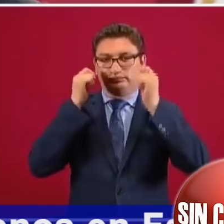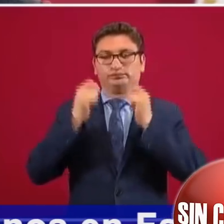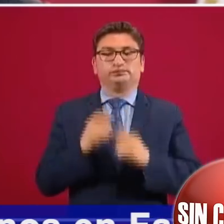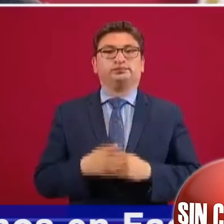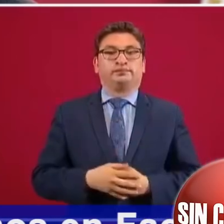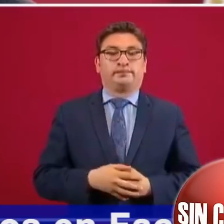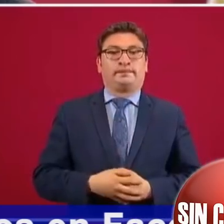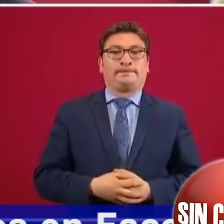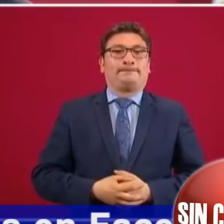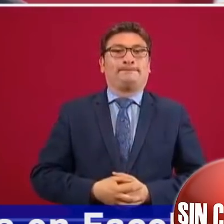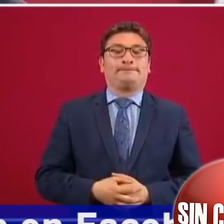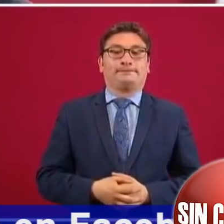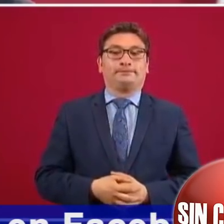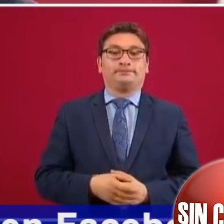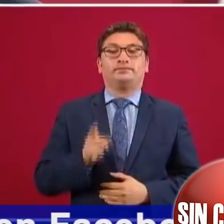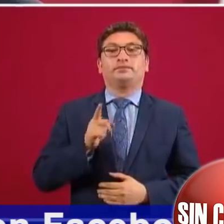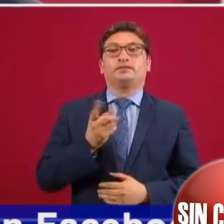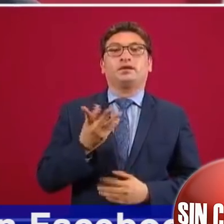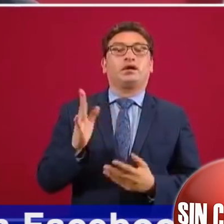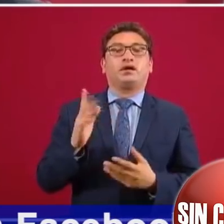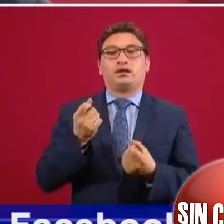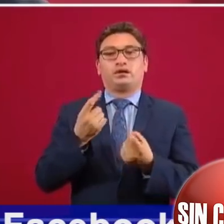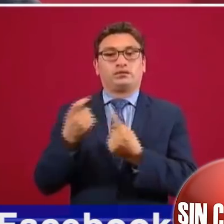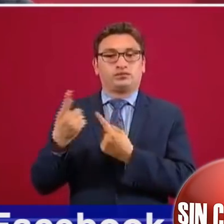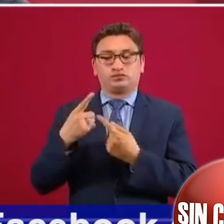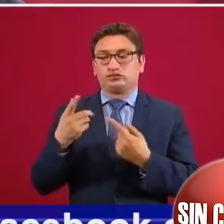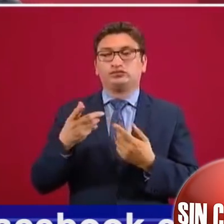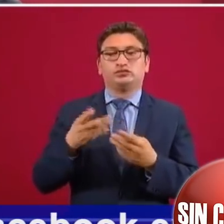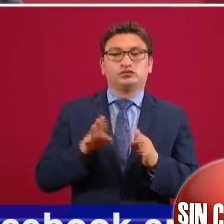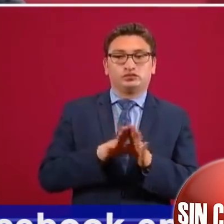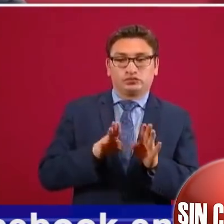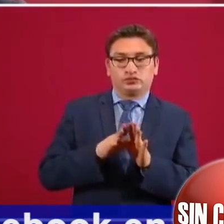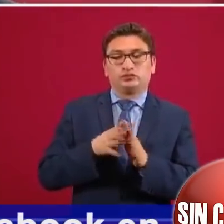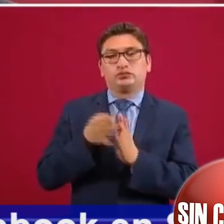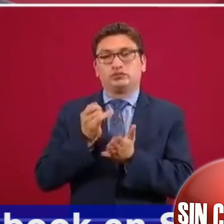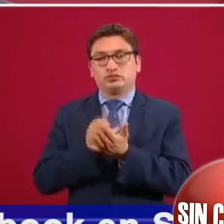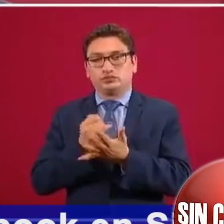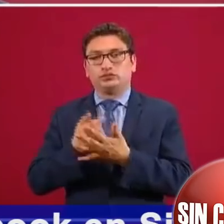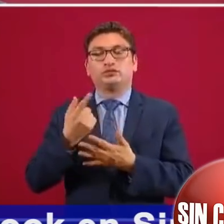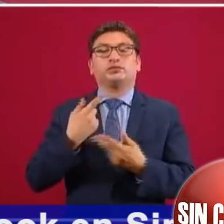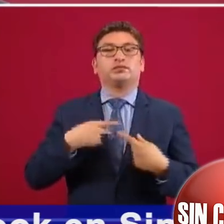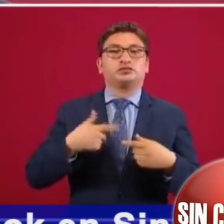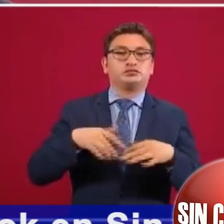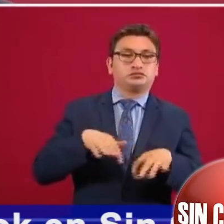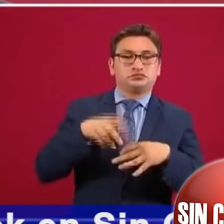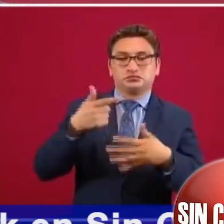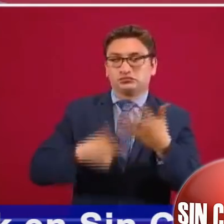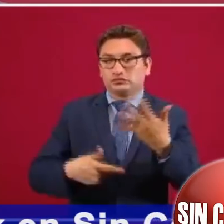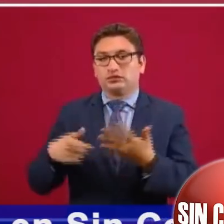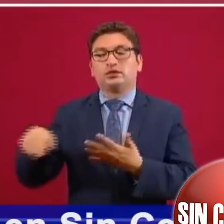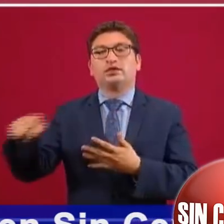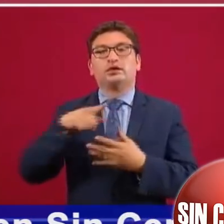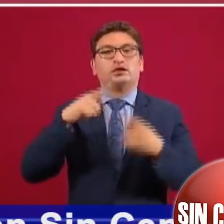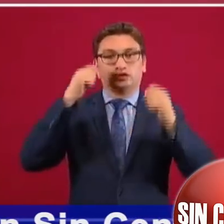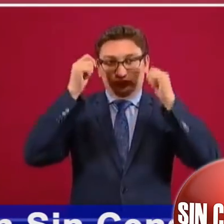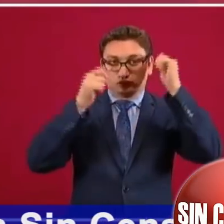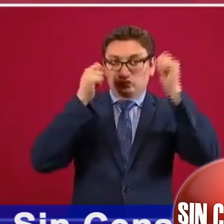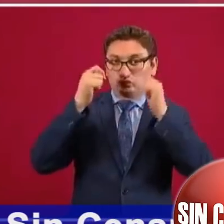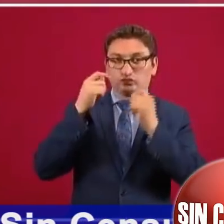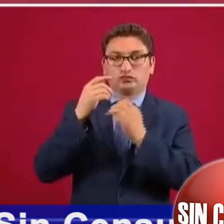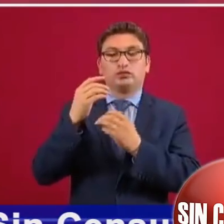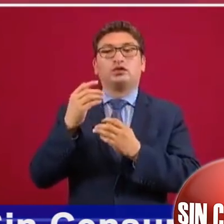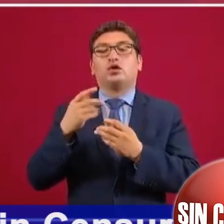que tienen en algunos casos impuestos a la nómina. Si les baja